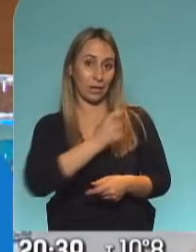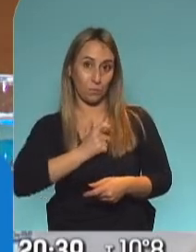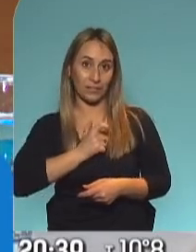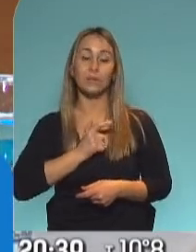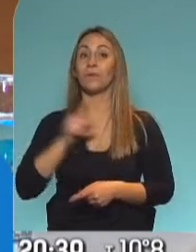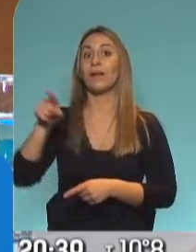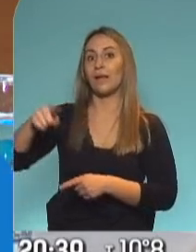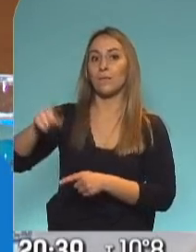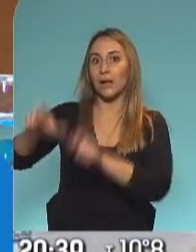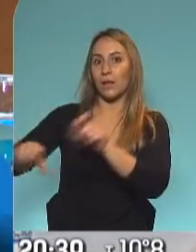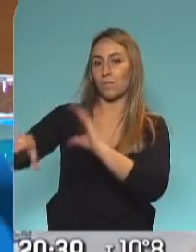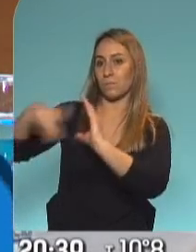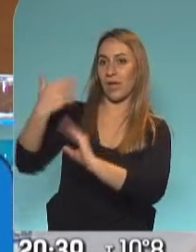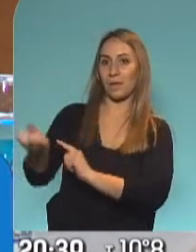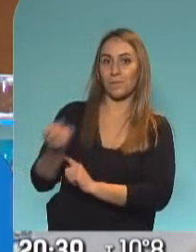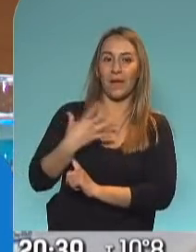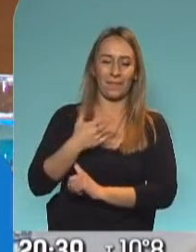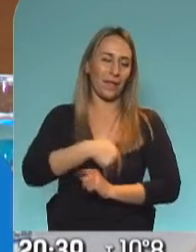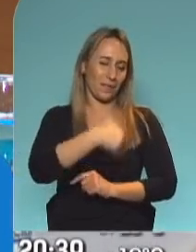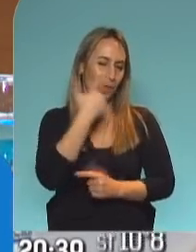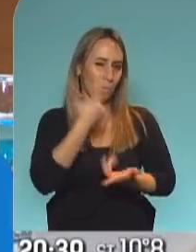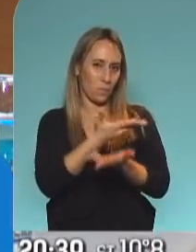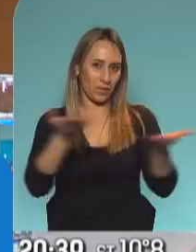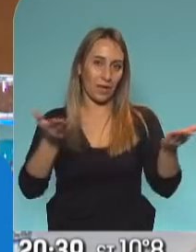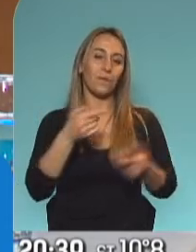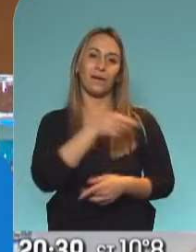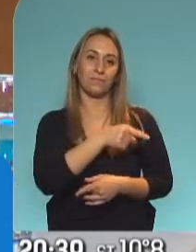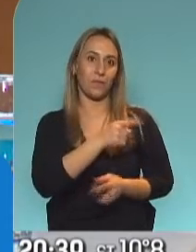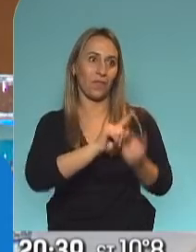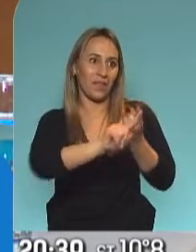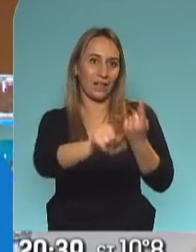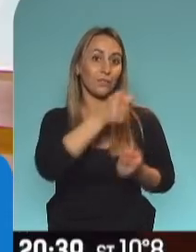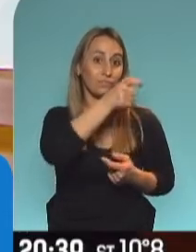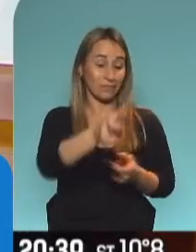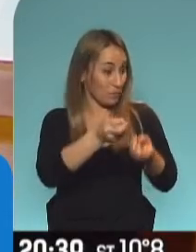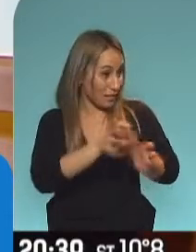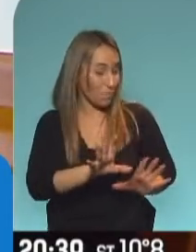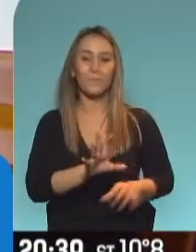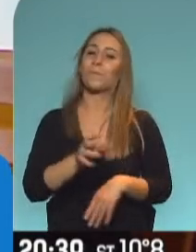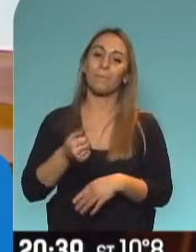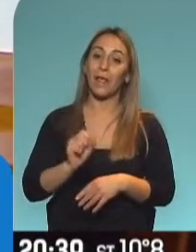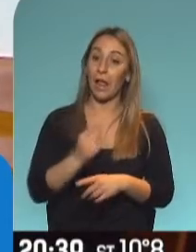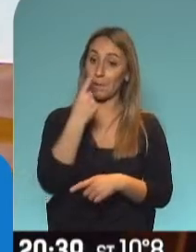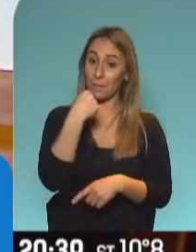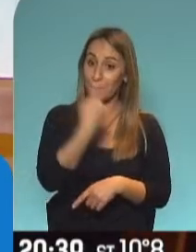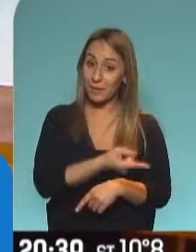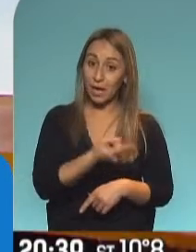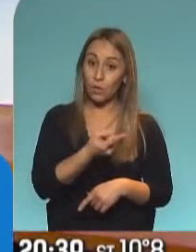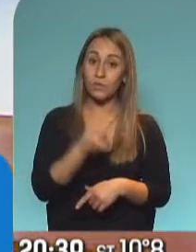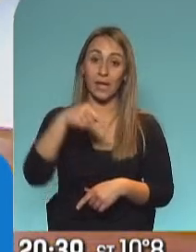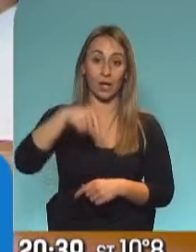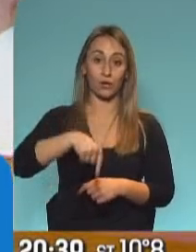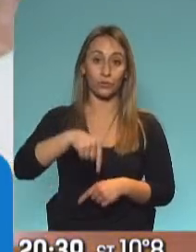dirección de mail, que ya te vamos a mostrar y que, por supuesto, ella aquí en vivo las va a responder. ¿Arrancamos? Dale. Gracias. Vamos con la primera pregunta que tenemos para